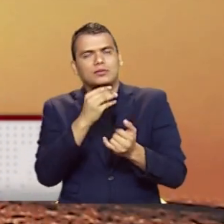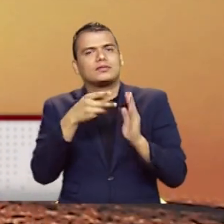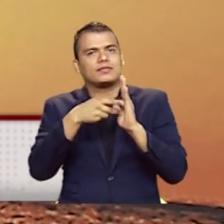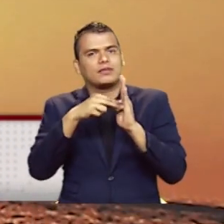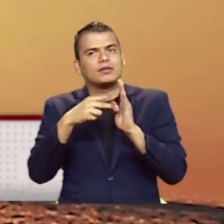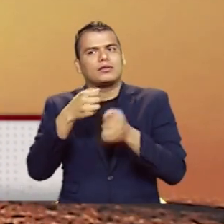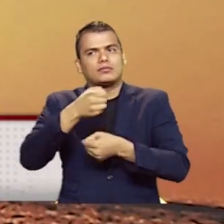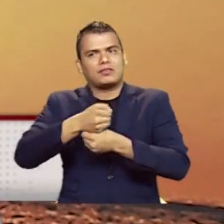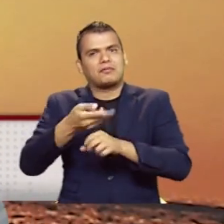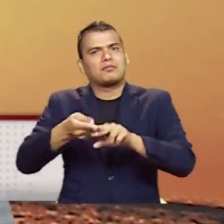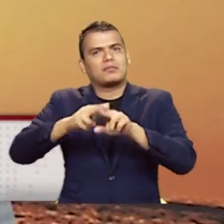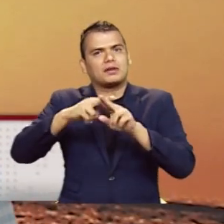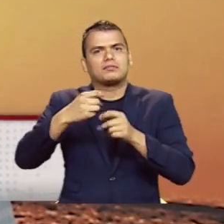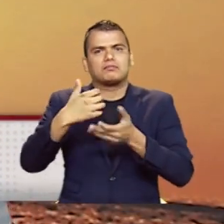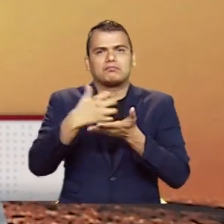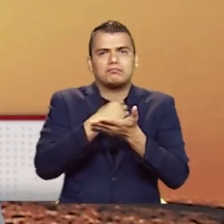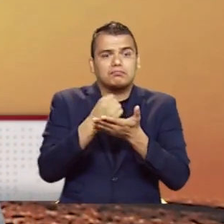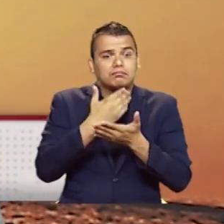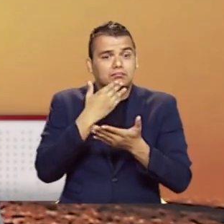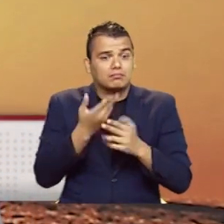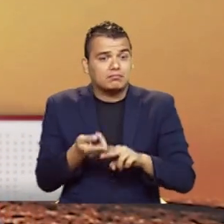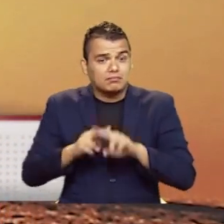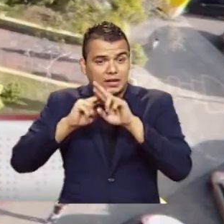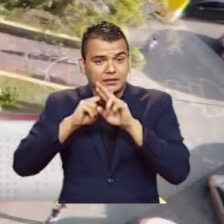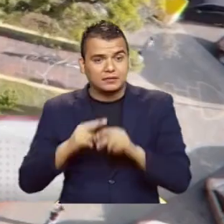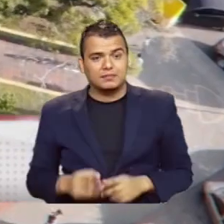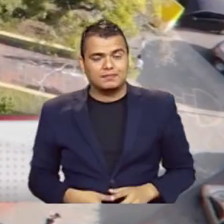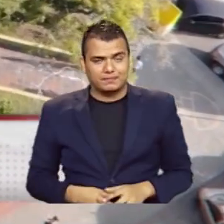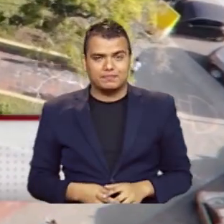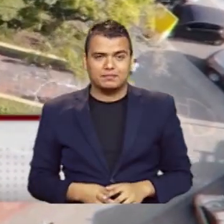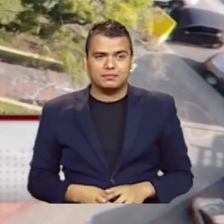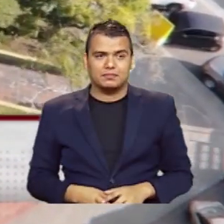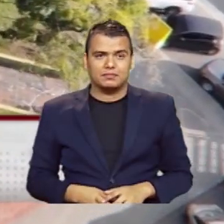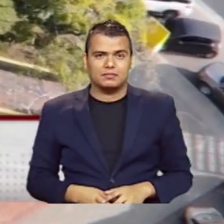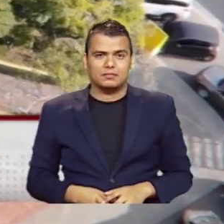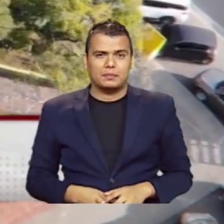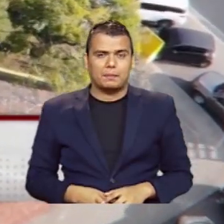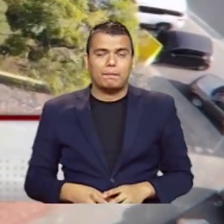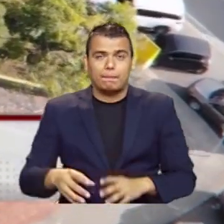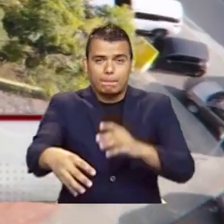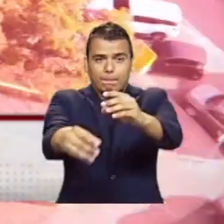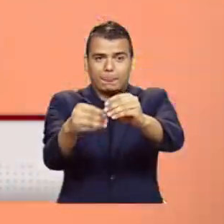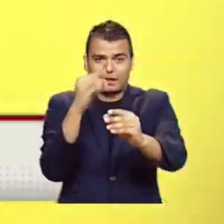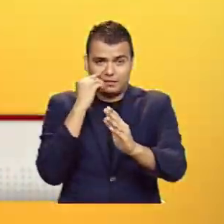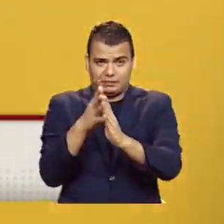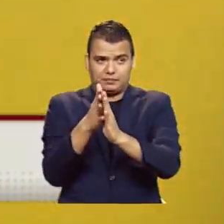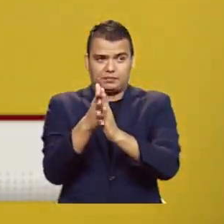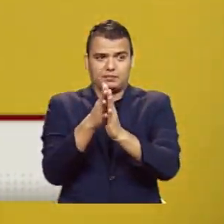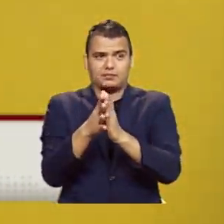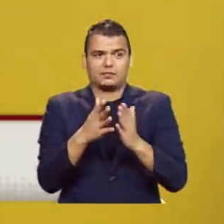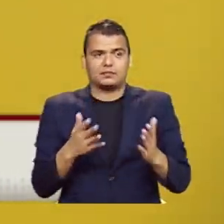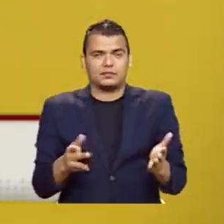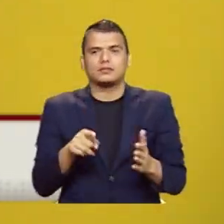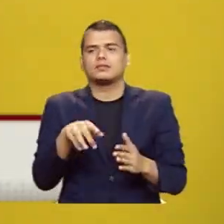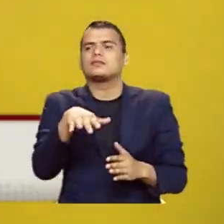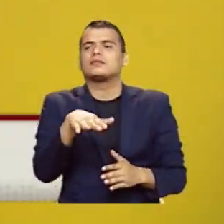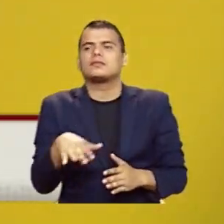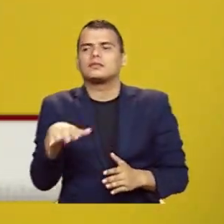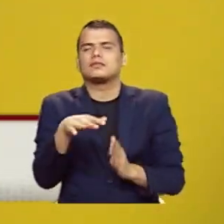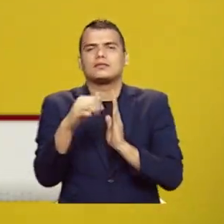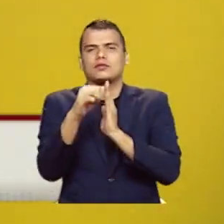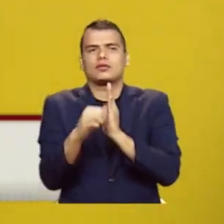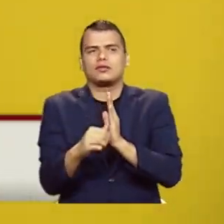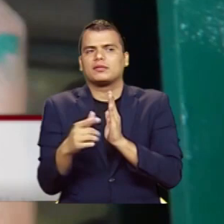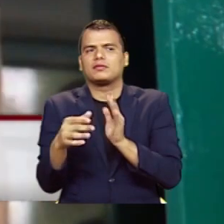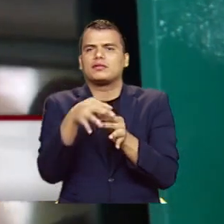empleo y en generación también de divisas y de derrama económica. Entre los hechos a destacar está también el haber sacado adelante el proyecto